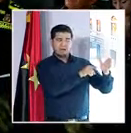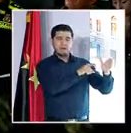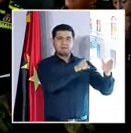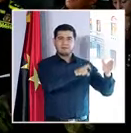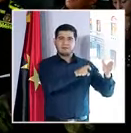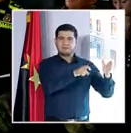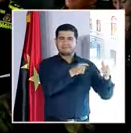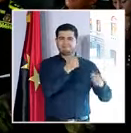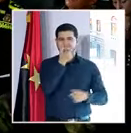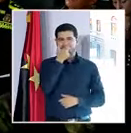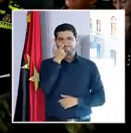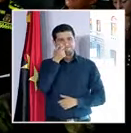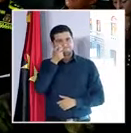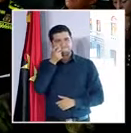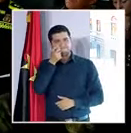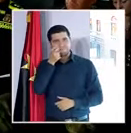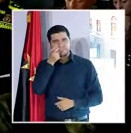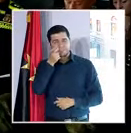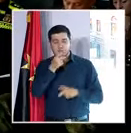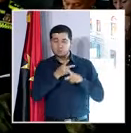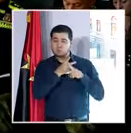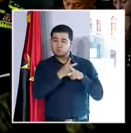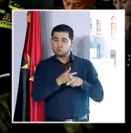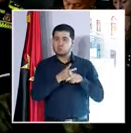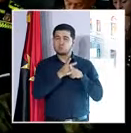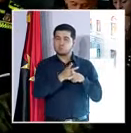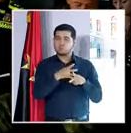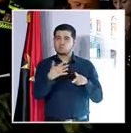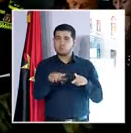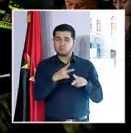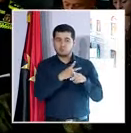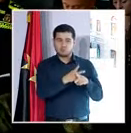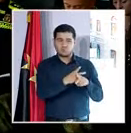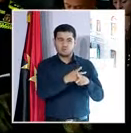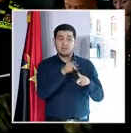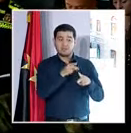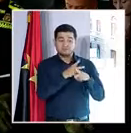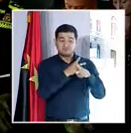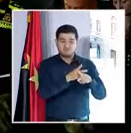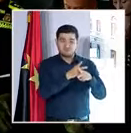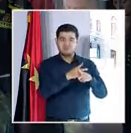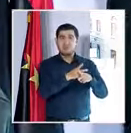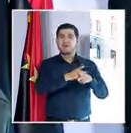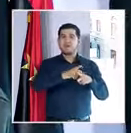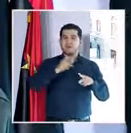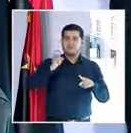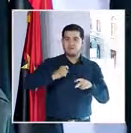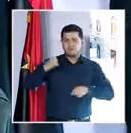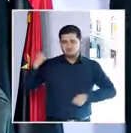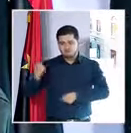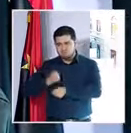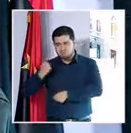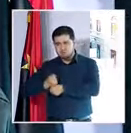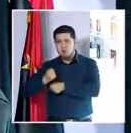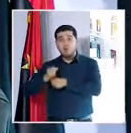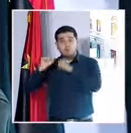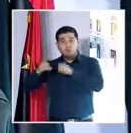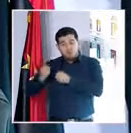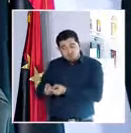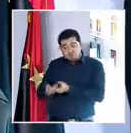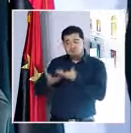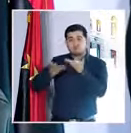Moreno. Retos que hemos venido trabajando para poder ofrecer los insumos que desde la región consideramos